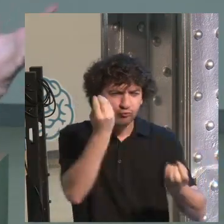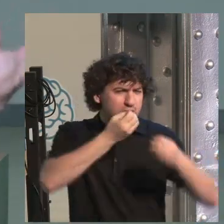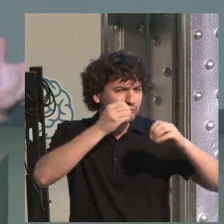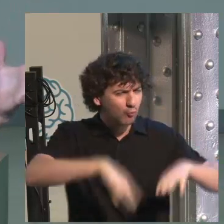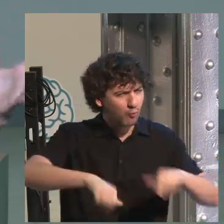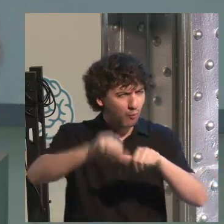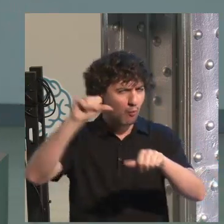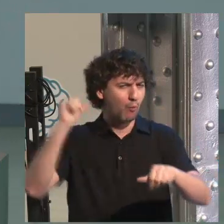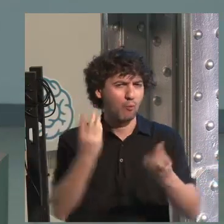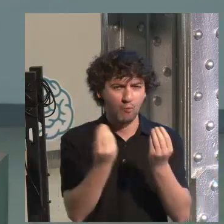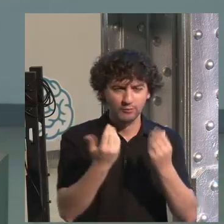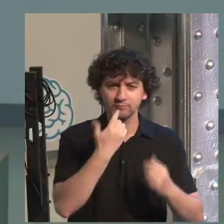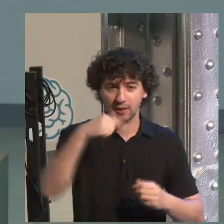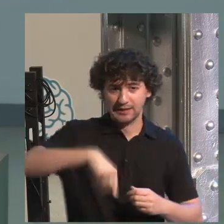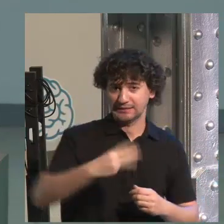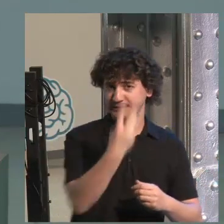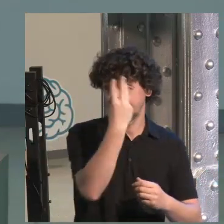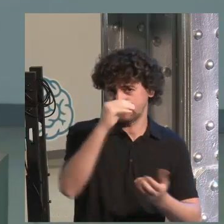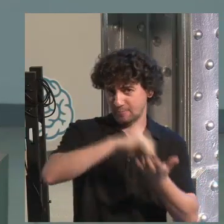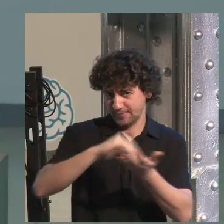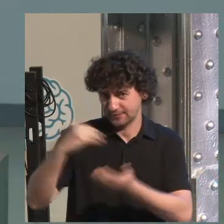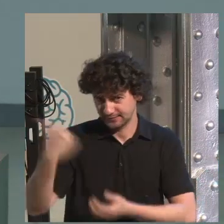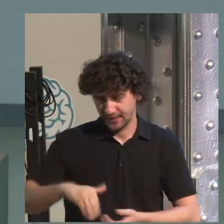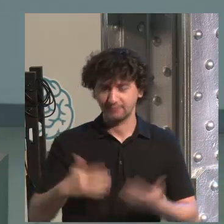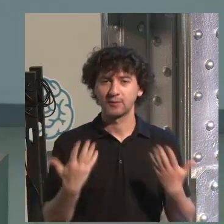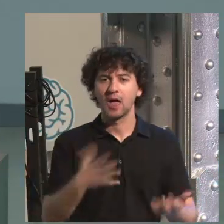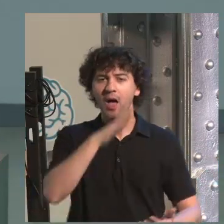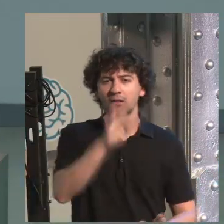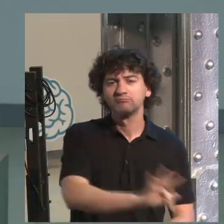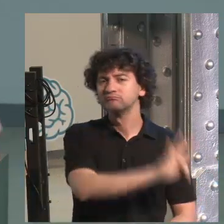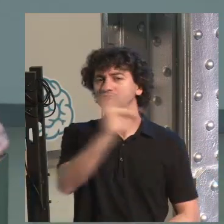Llevamos 3 en esta mañana. Y ahora vamos a pasar a una